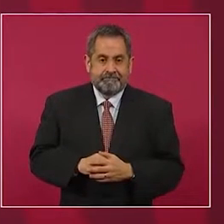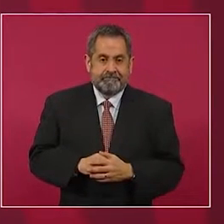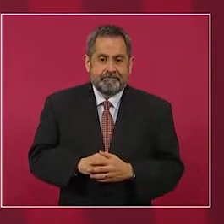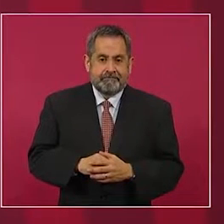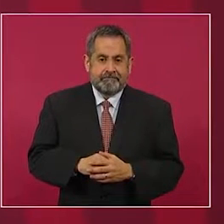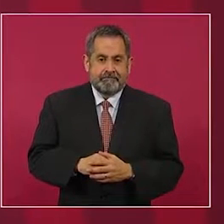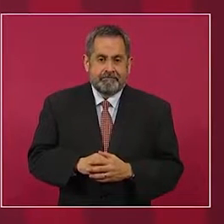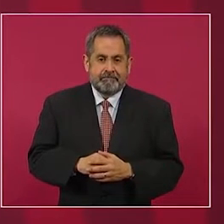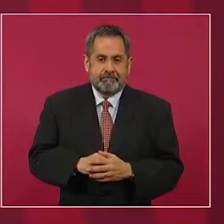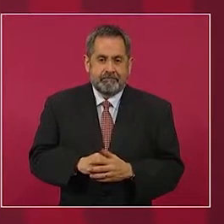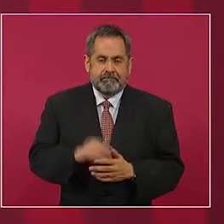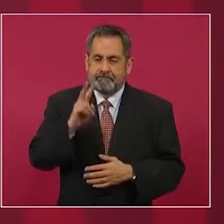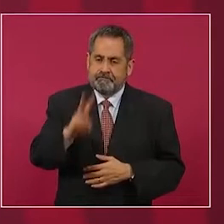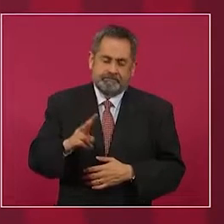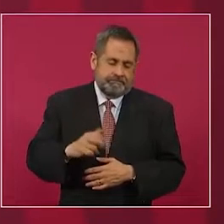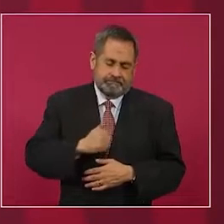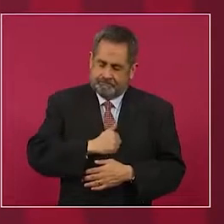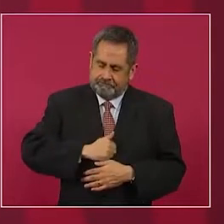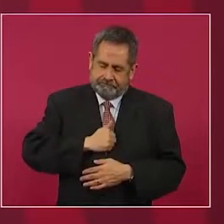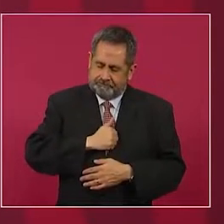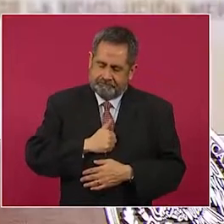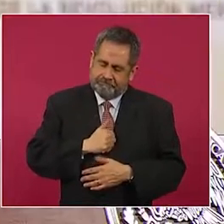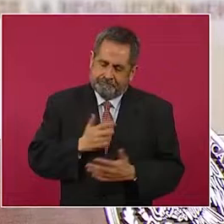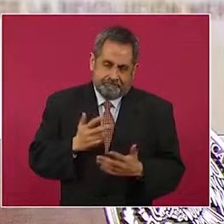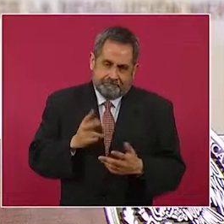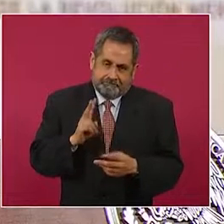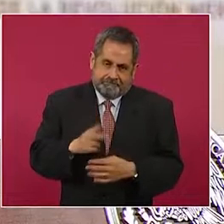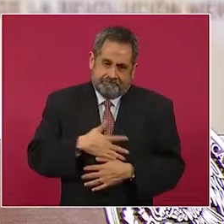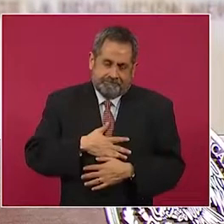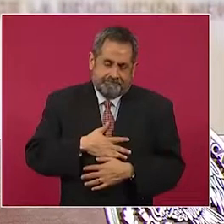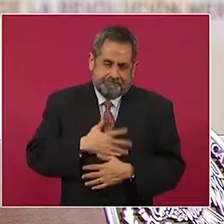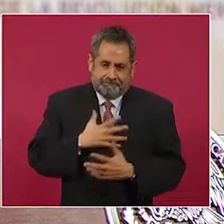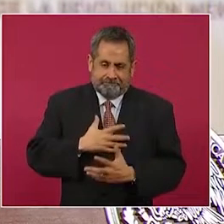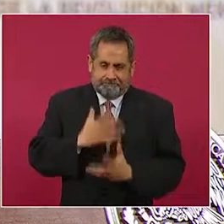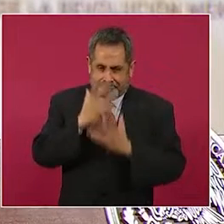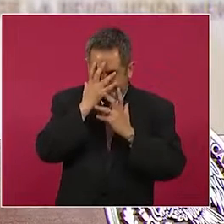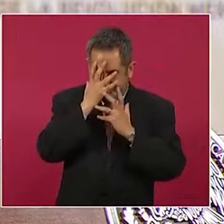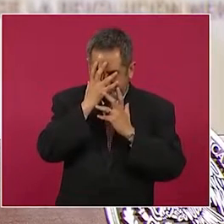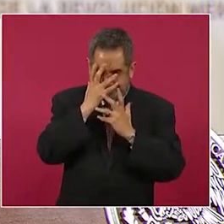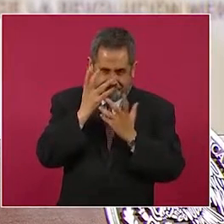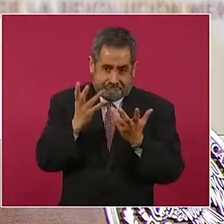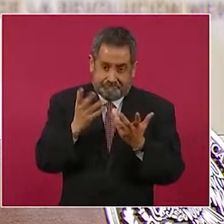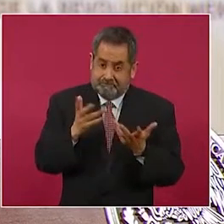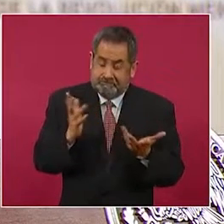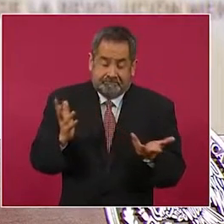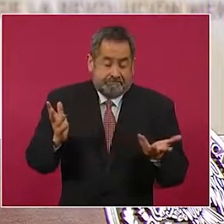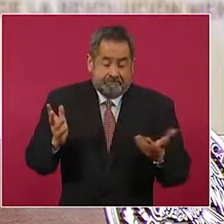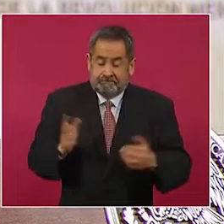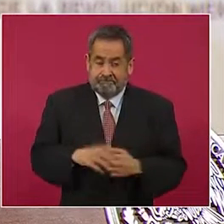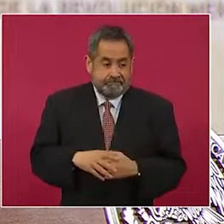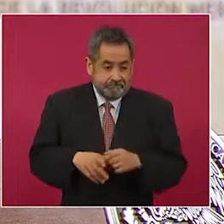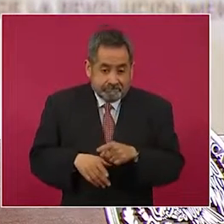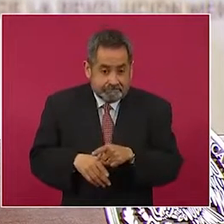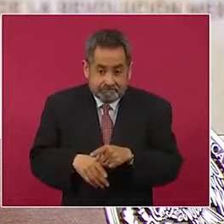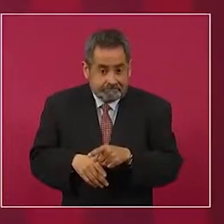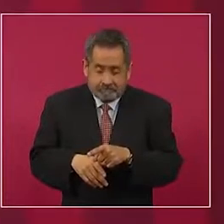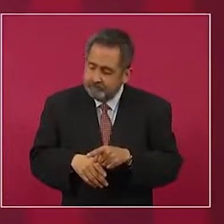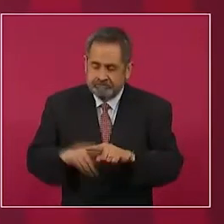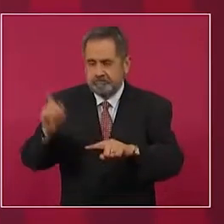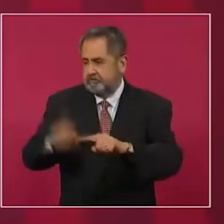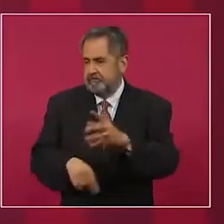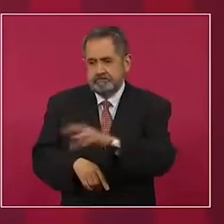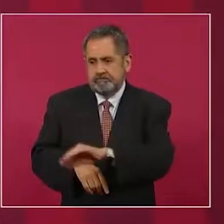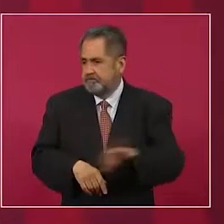Lo lamentamos mucho, nos da pena, pero por encima de